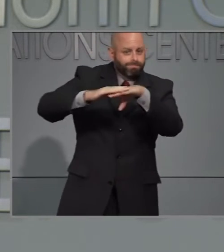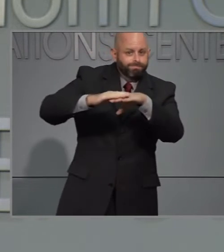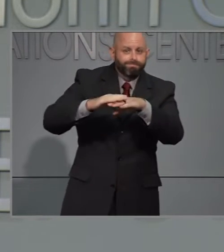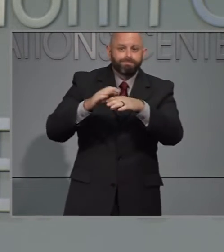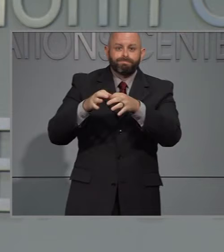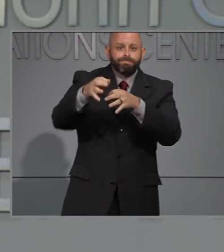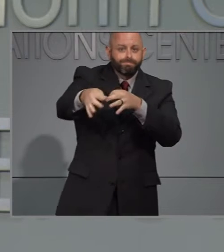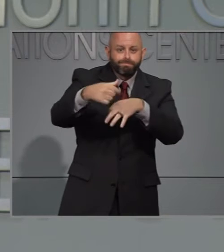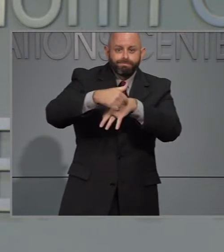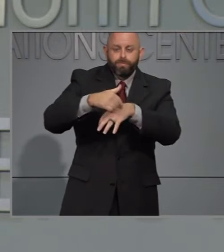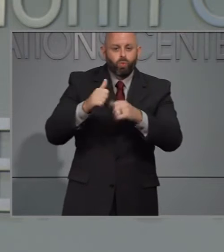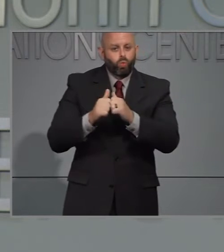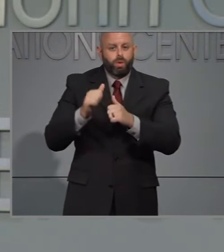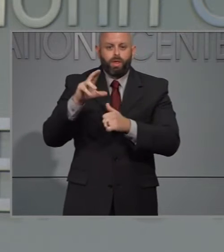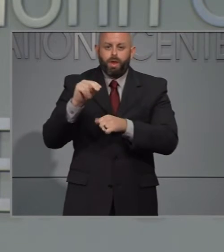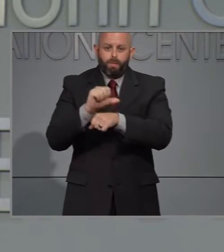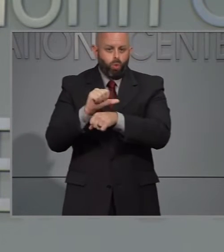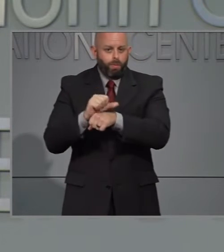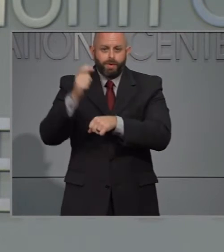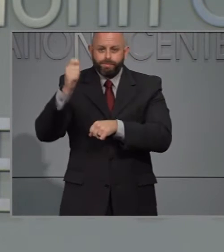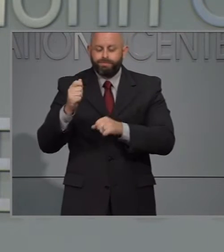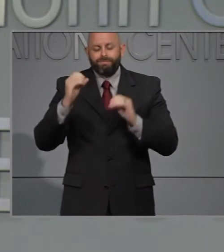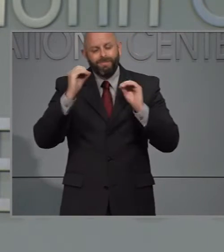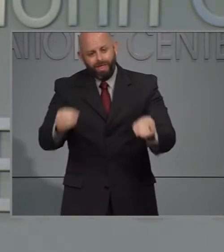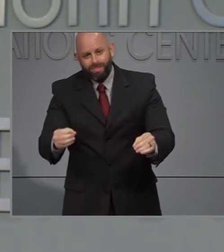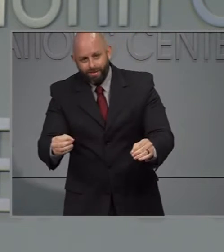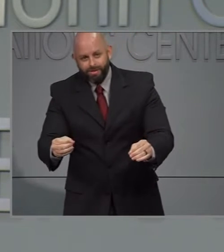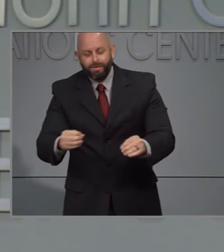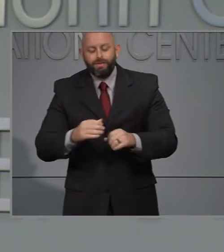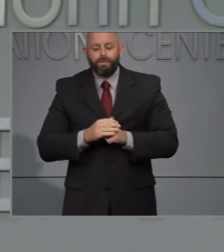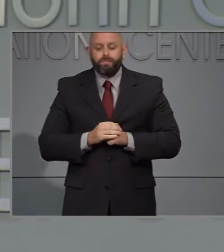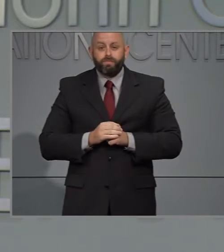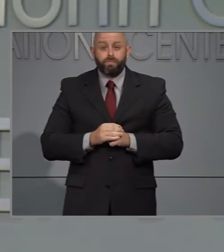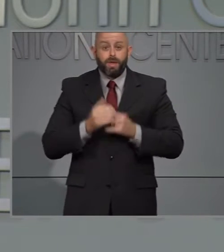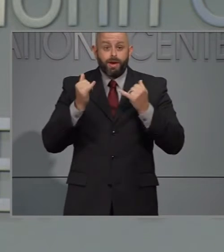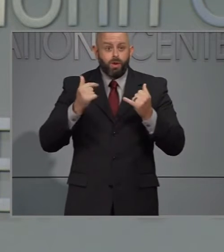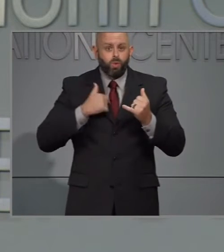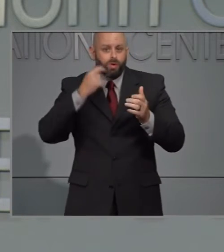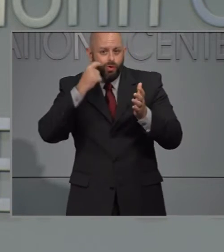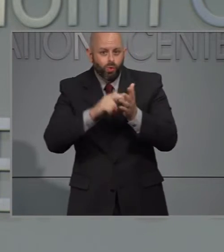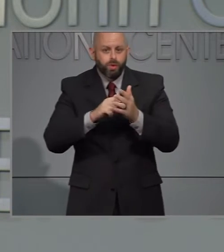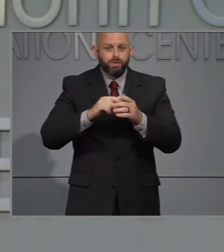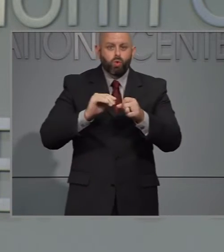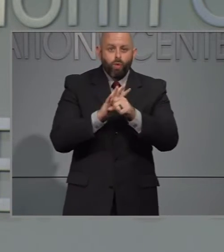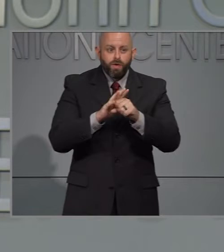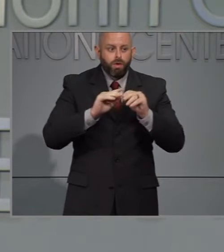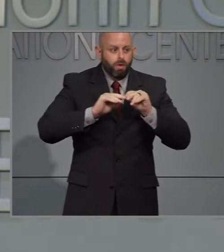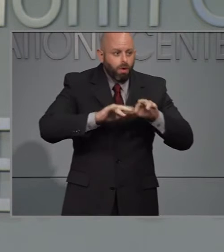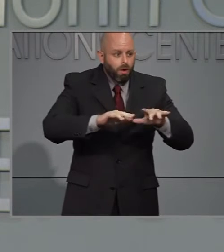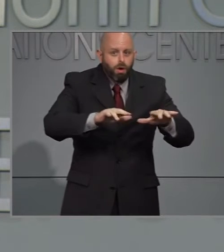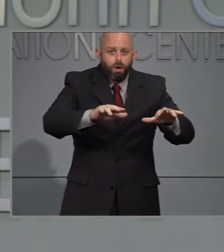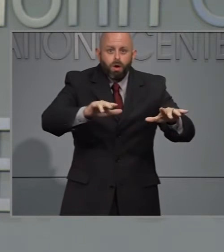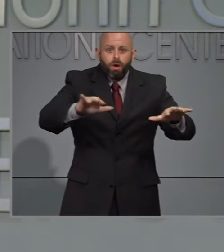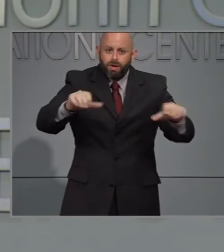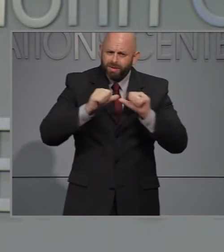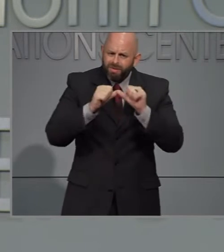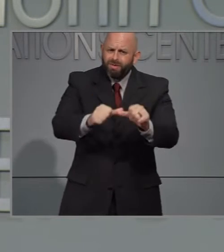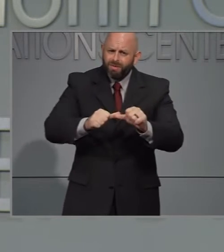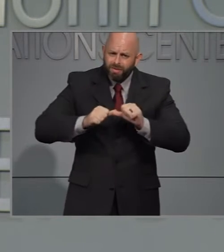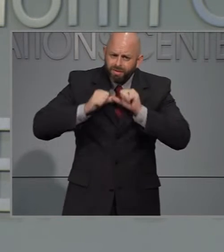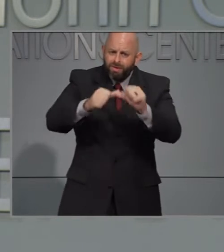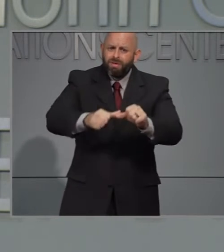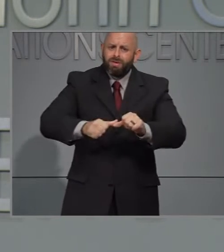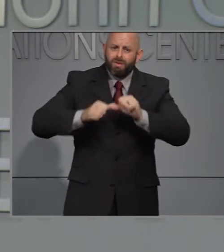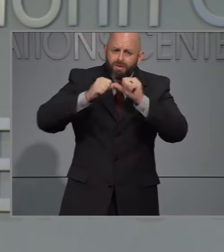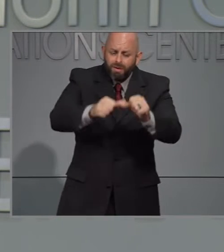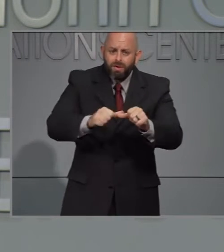sigue con furia en todo el país, sabemos que las personas ya no van a tener trabajo por un periodo largo de